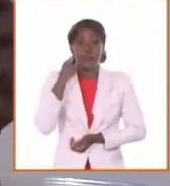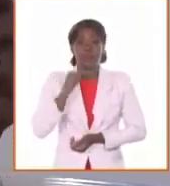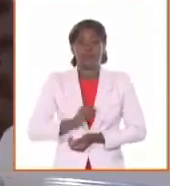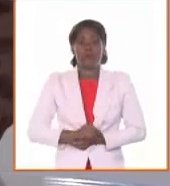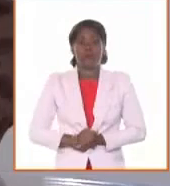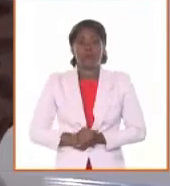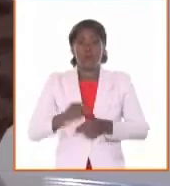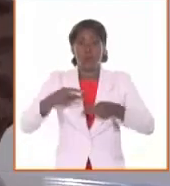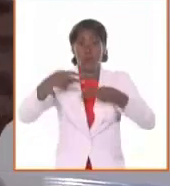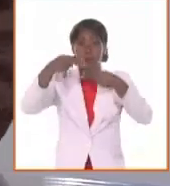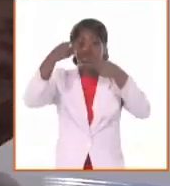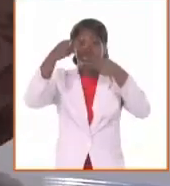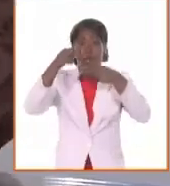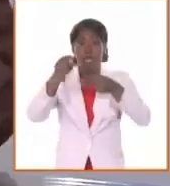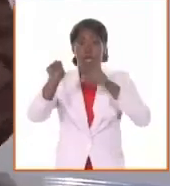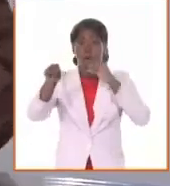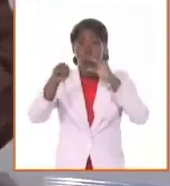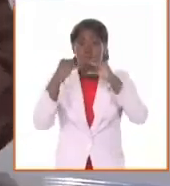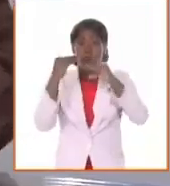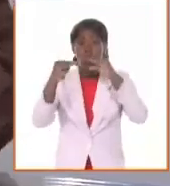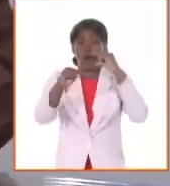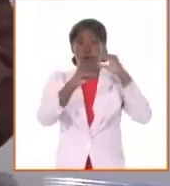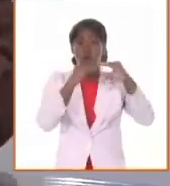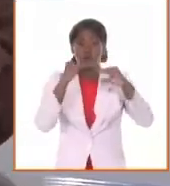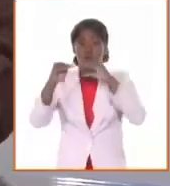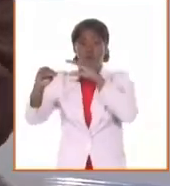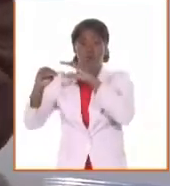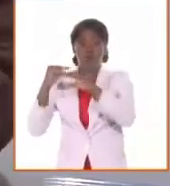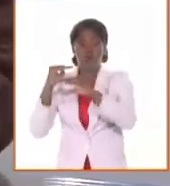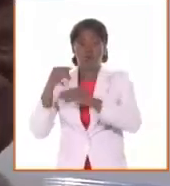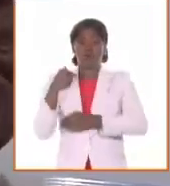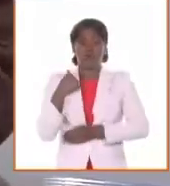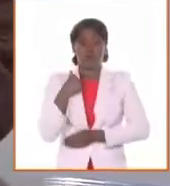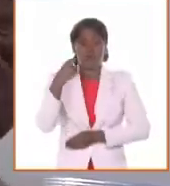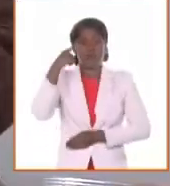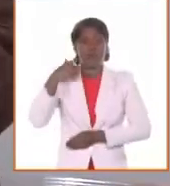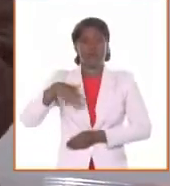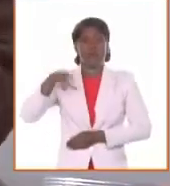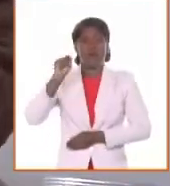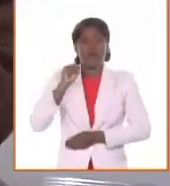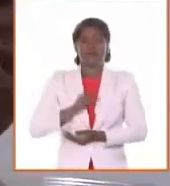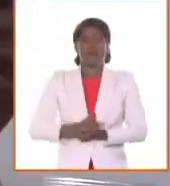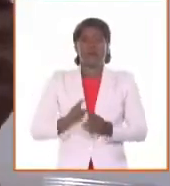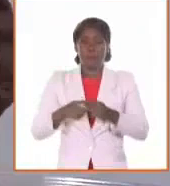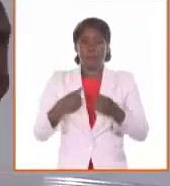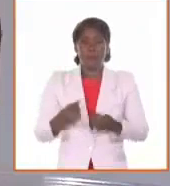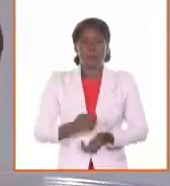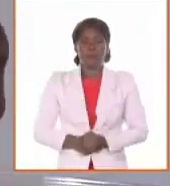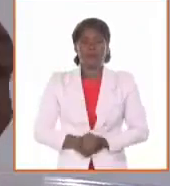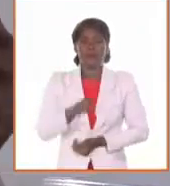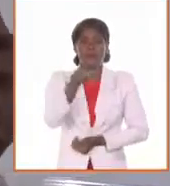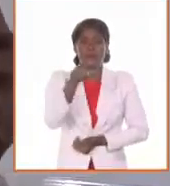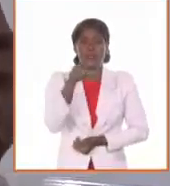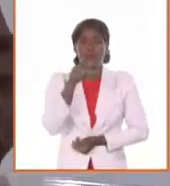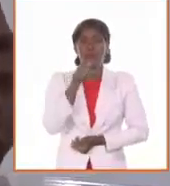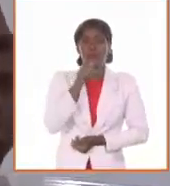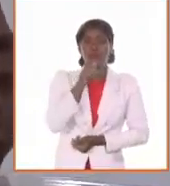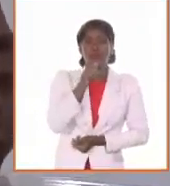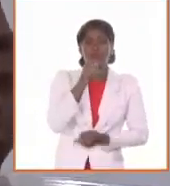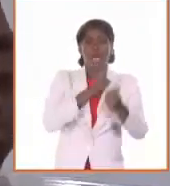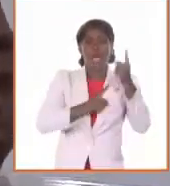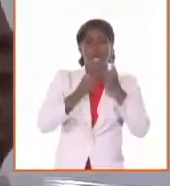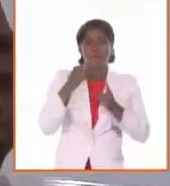igual identifica que nos ha faltado en la información en la divulgación nosotros